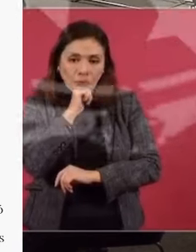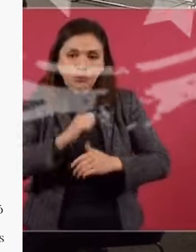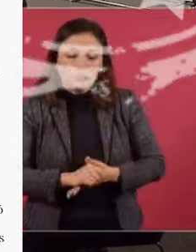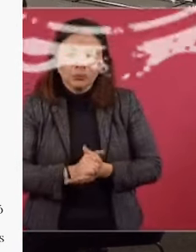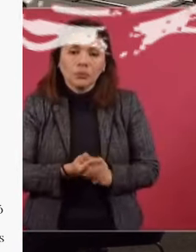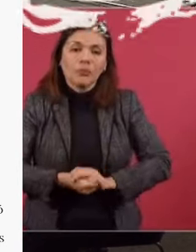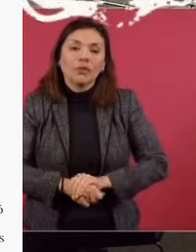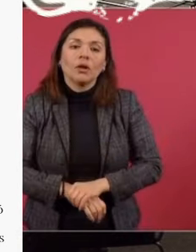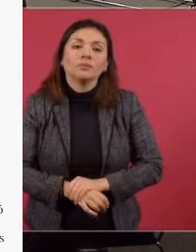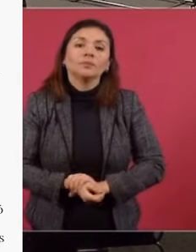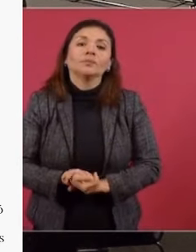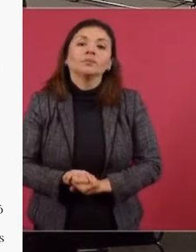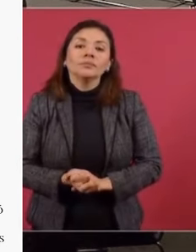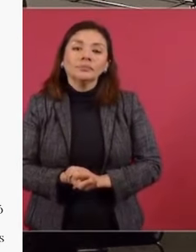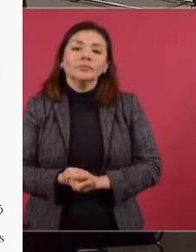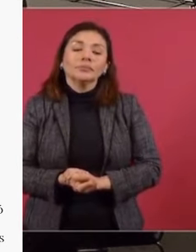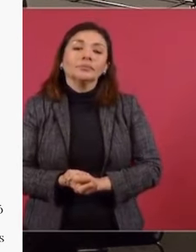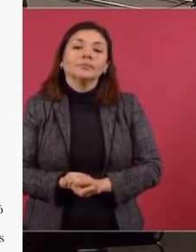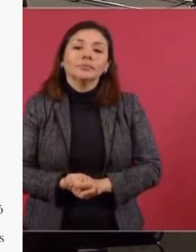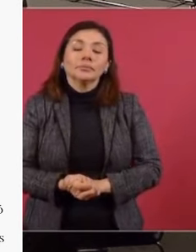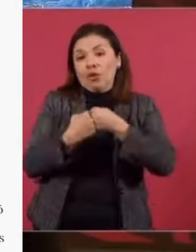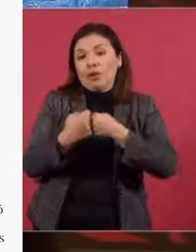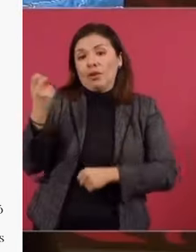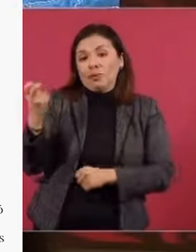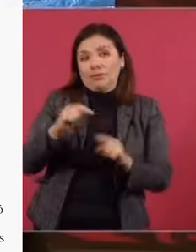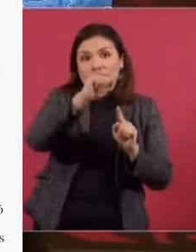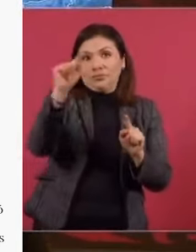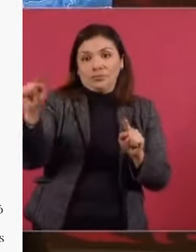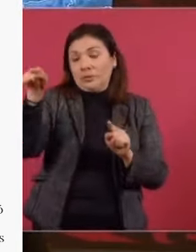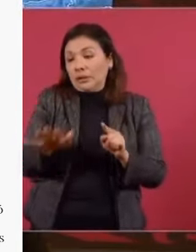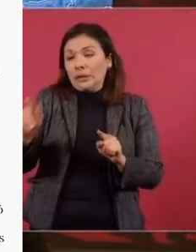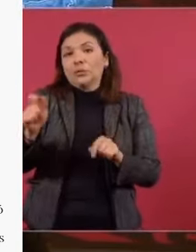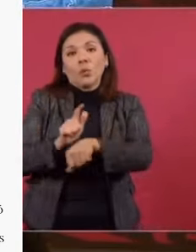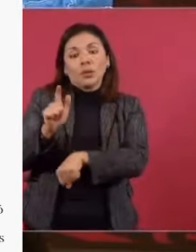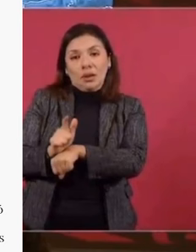¿Qué reporte tiene de cuánta ha sido ya? Ay, está, miren, y aquí está, esta es la frontesa, esta es Guatemala.